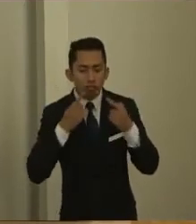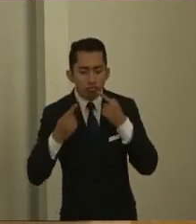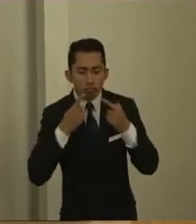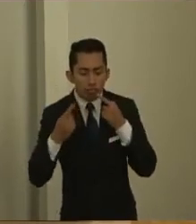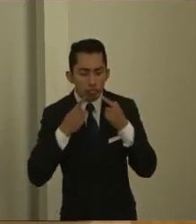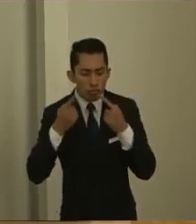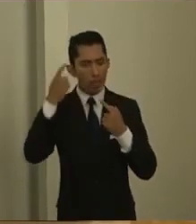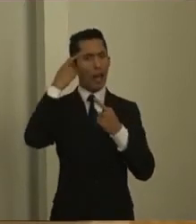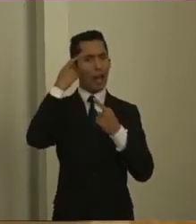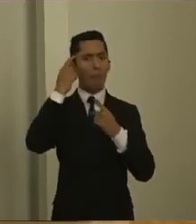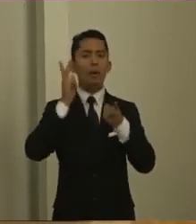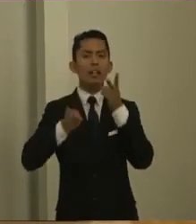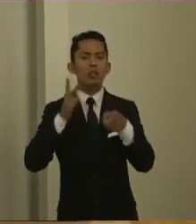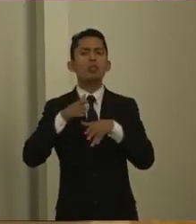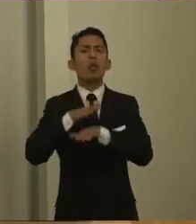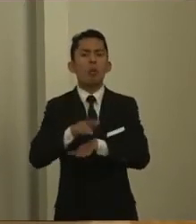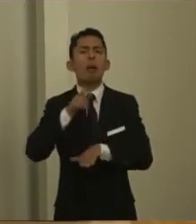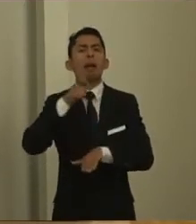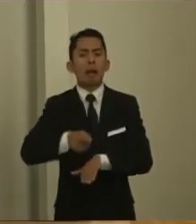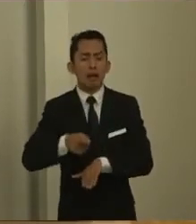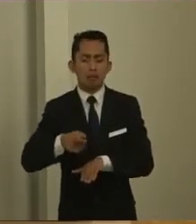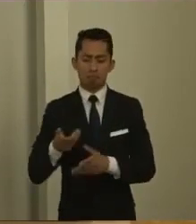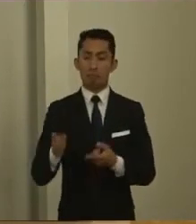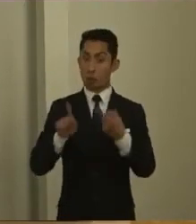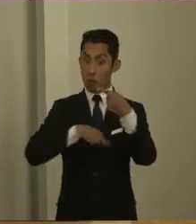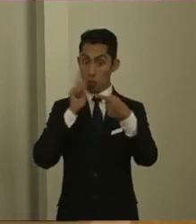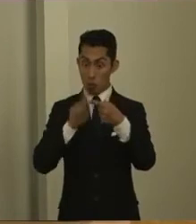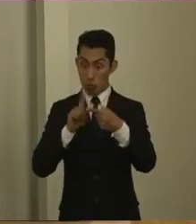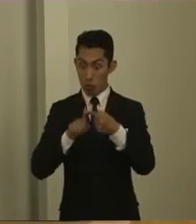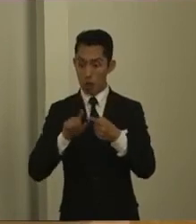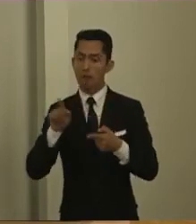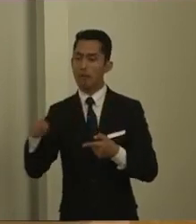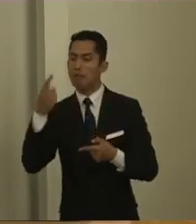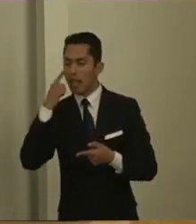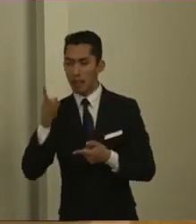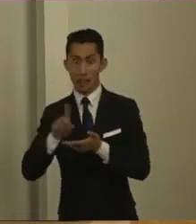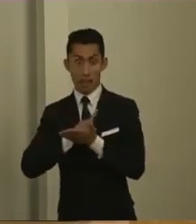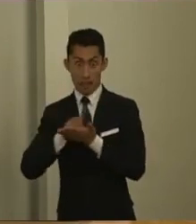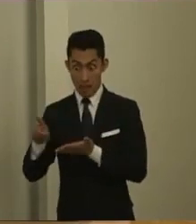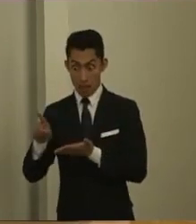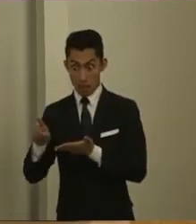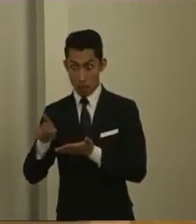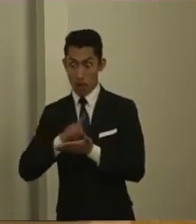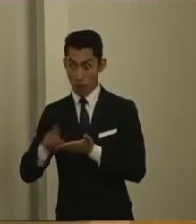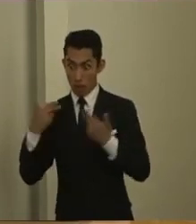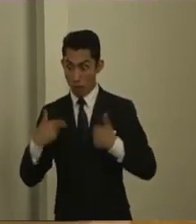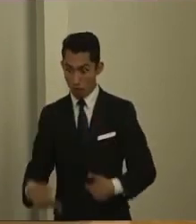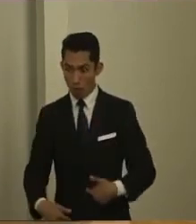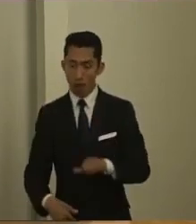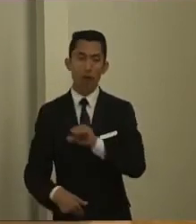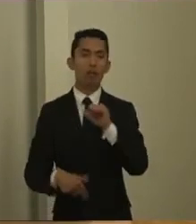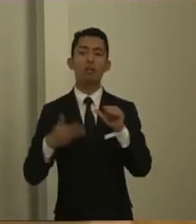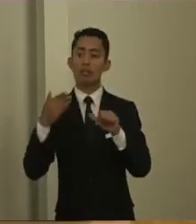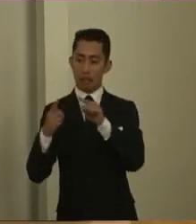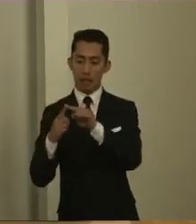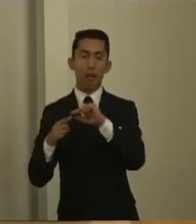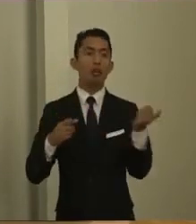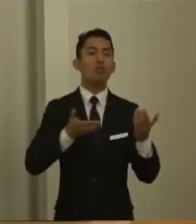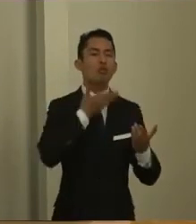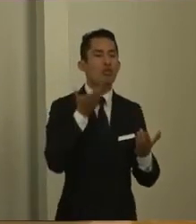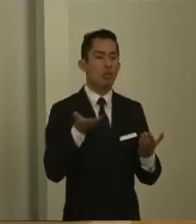abordarán temas como la tensión entre el derecho y las costumbres las